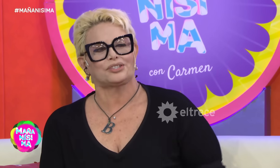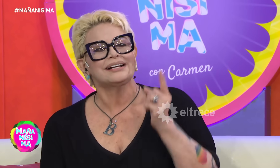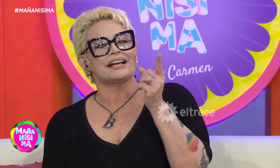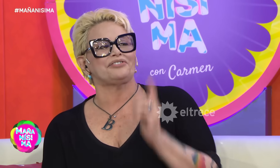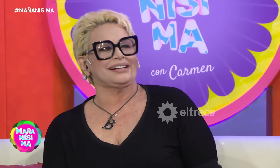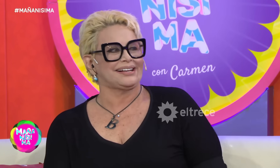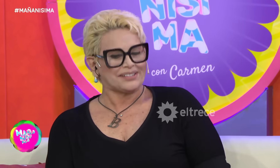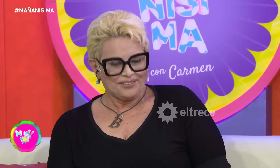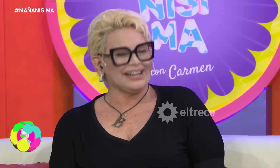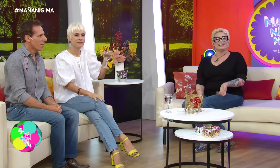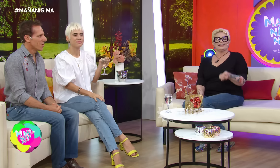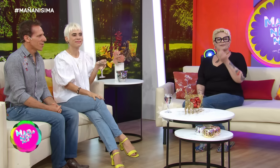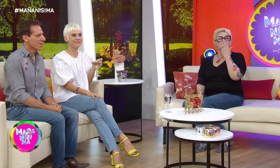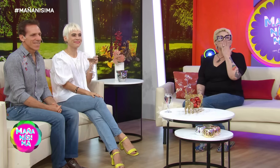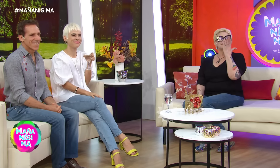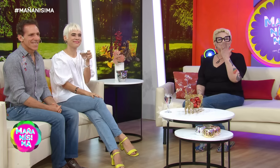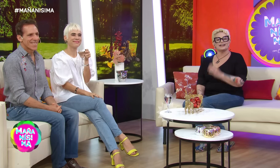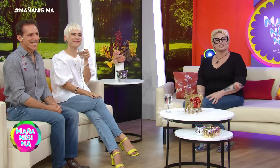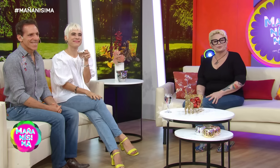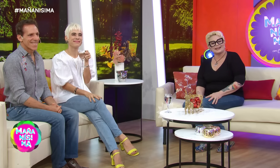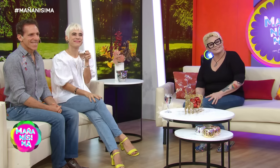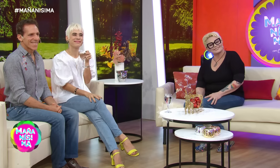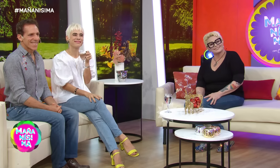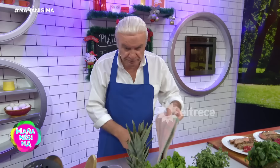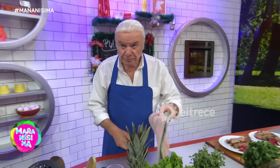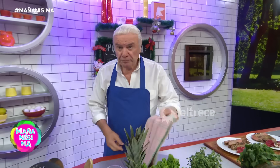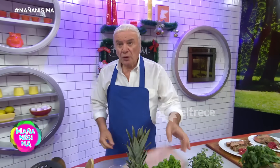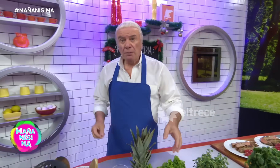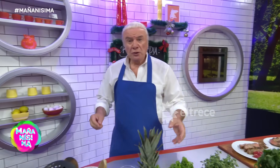adelante, vamos. Sí, sean claro felices. Sí. ¡Feliz Navidad! ¡Feliz Nochebuena!